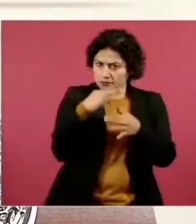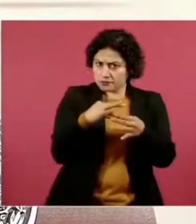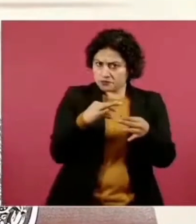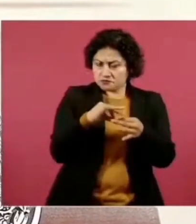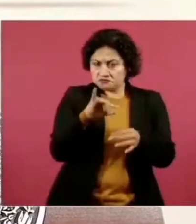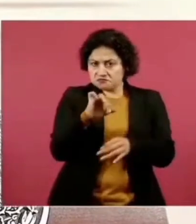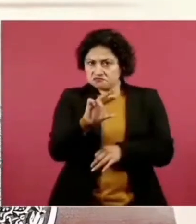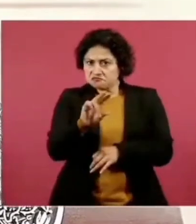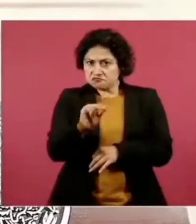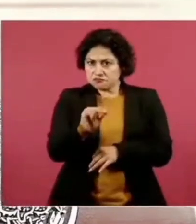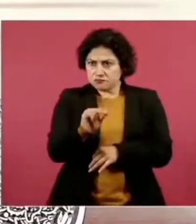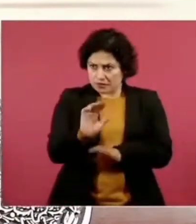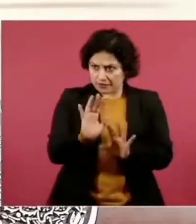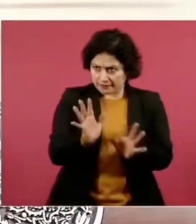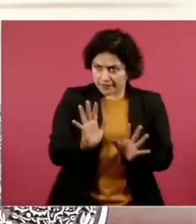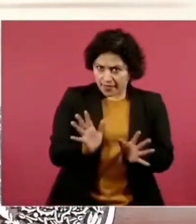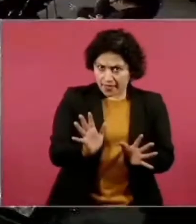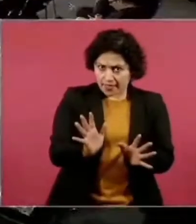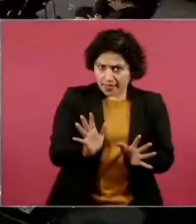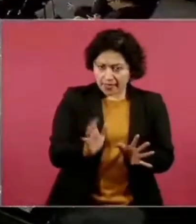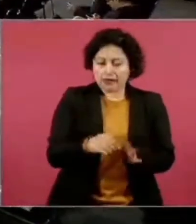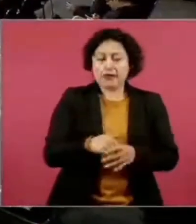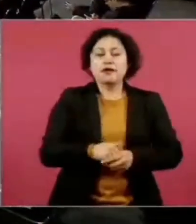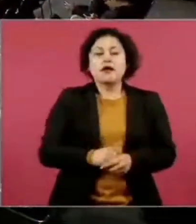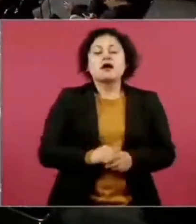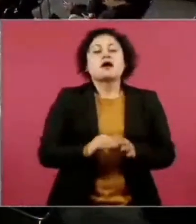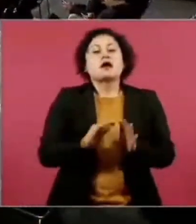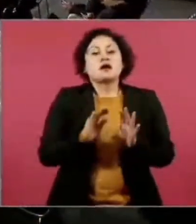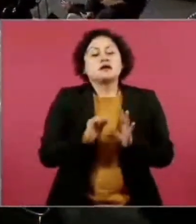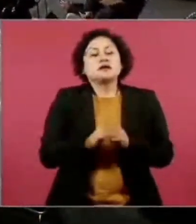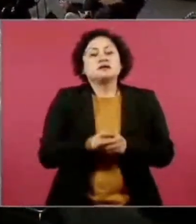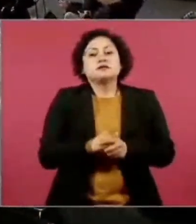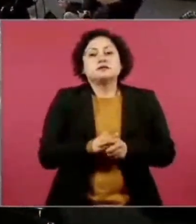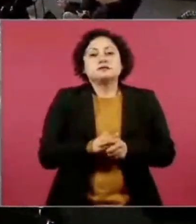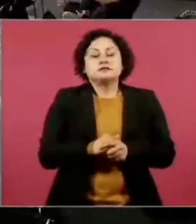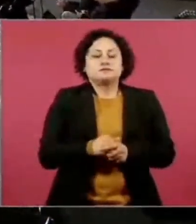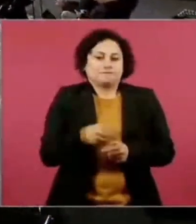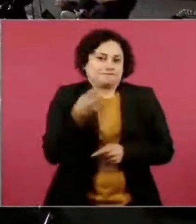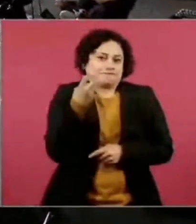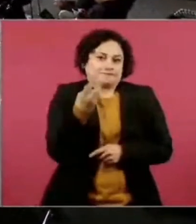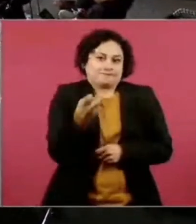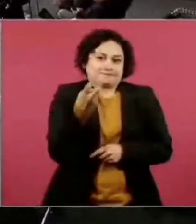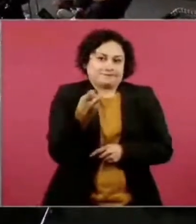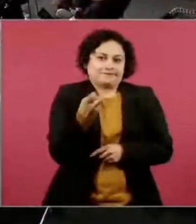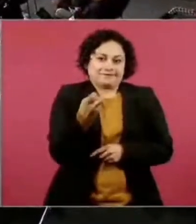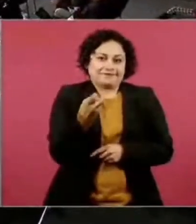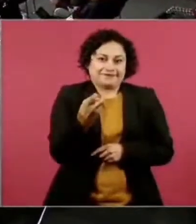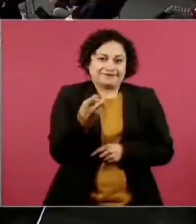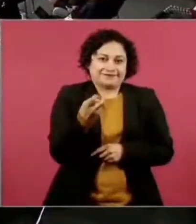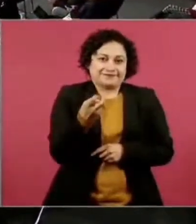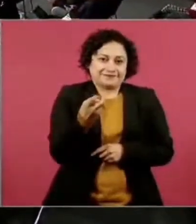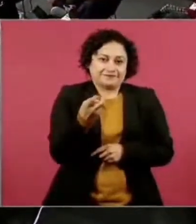sí, ya lo había dicho, pero esa es una muy buena opción